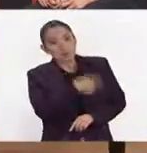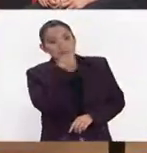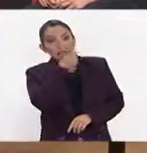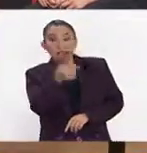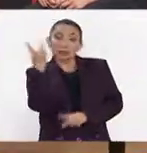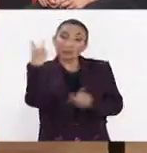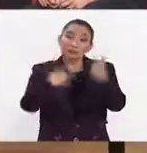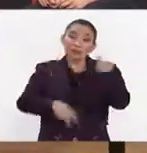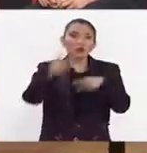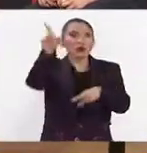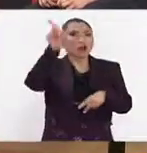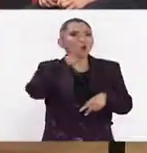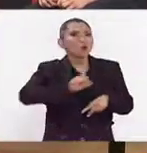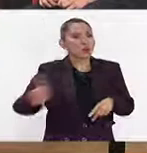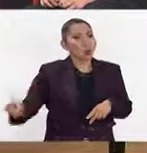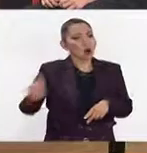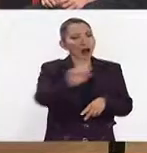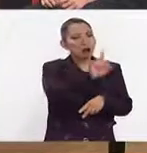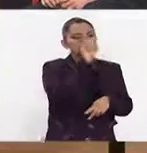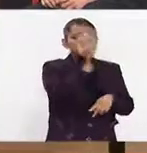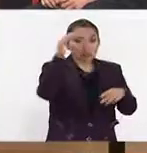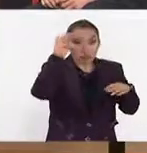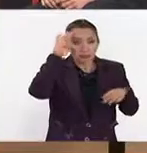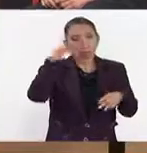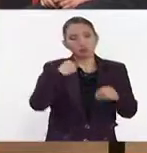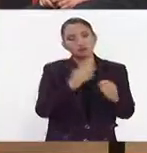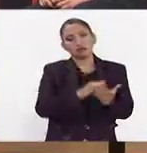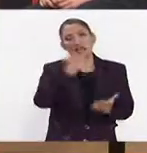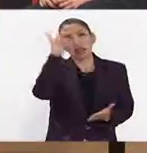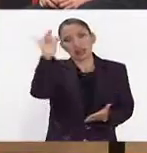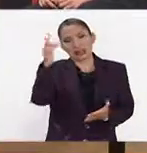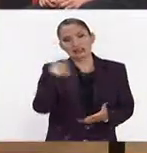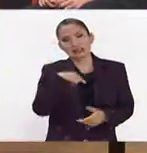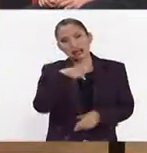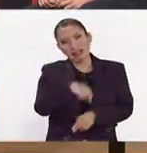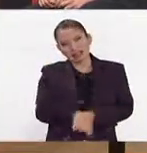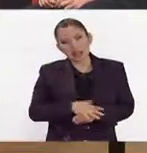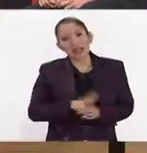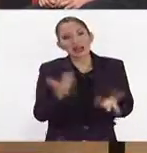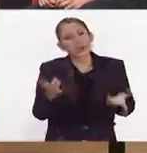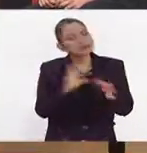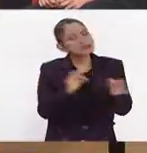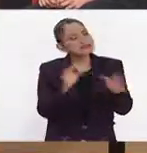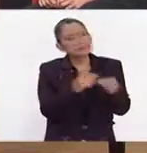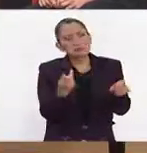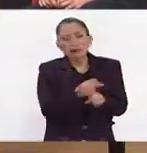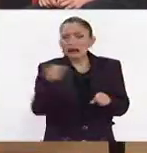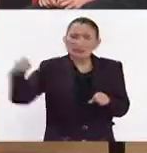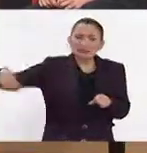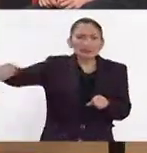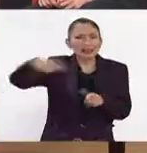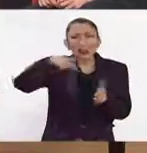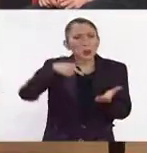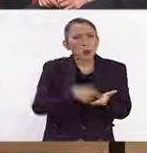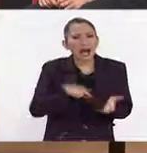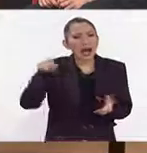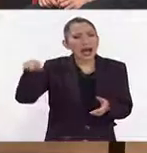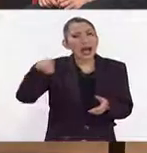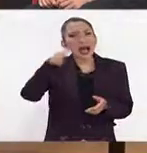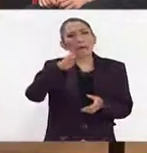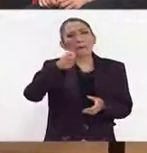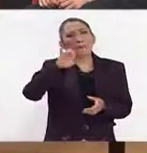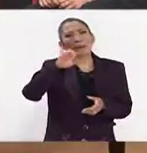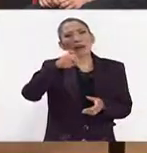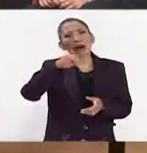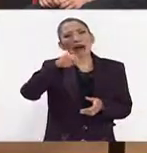la llegada de una mujer de esa magnitud. Muchas gracias por estar aquí, David, y que nos expliques pues qué está pasando allá en